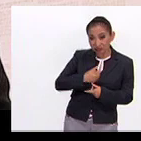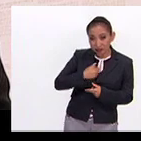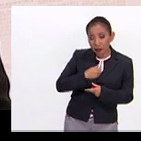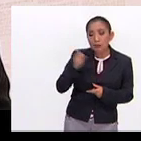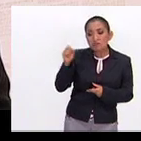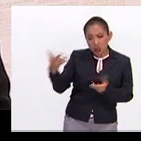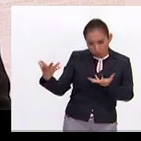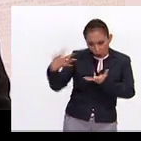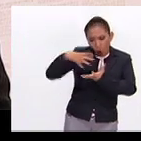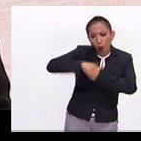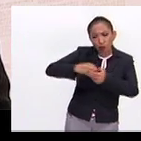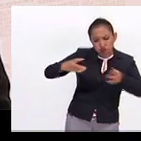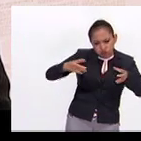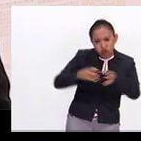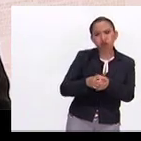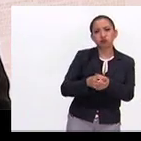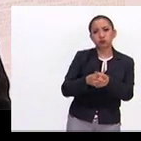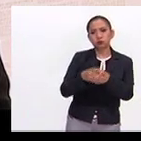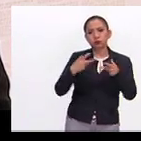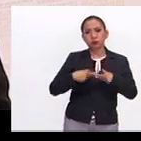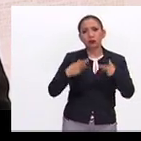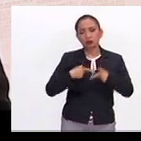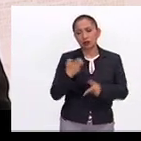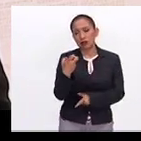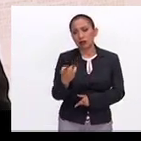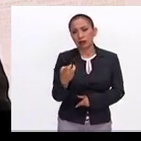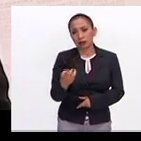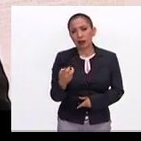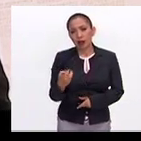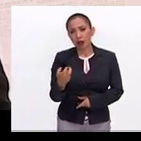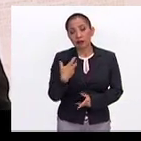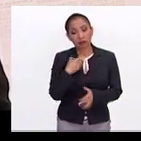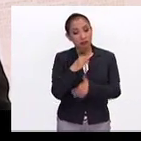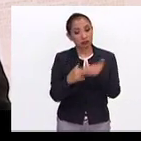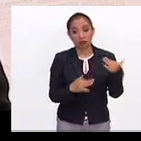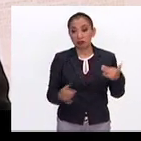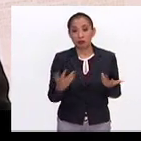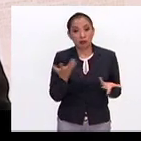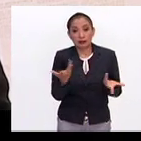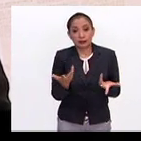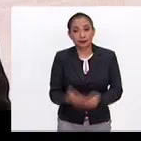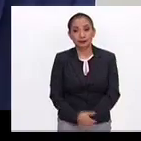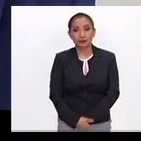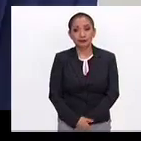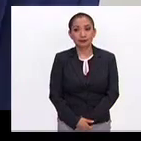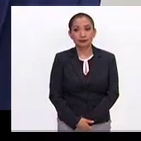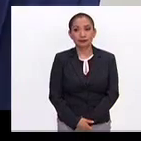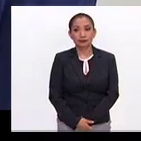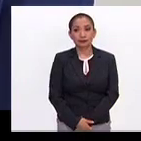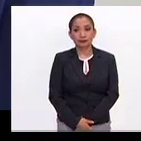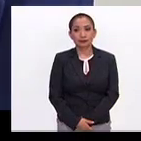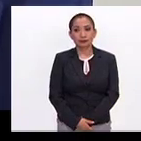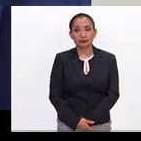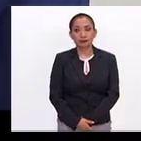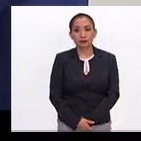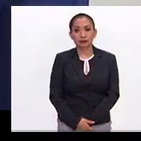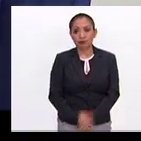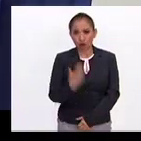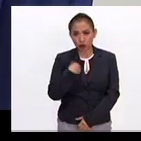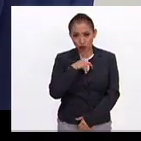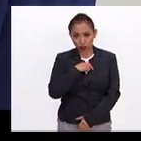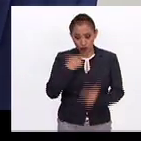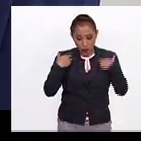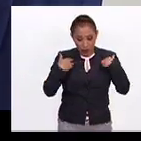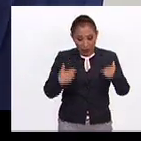son parte de nosotros, y creo que eso es todo lo que podemos hacer. ¿Hemos perdido el sentido